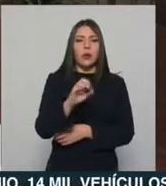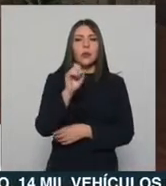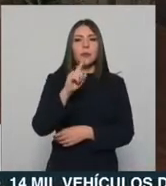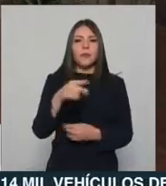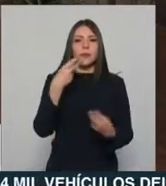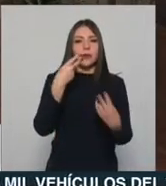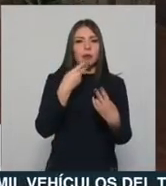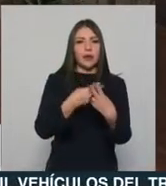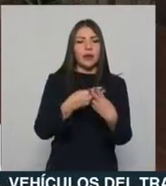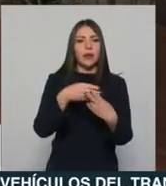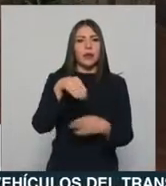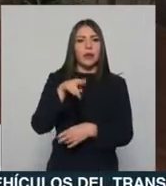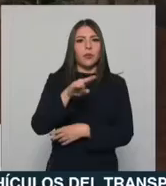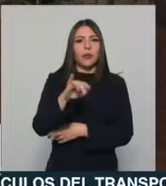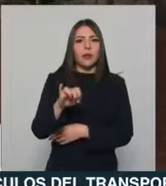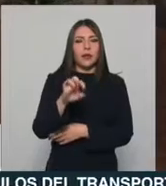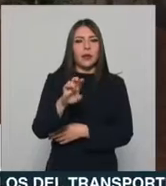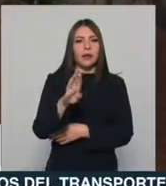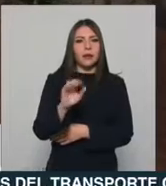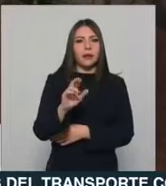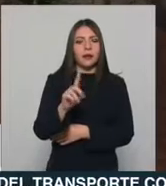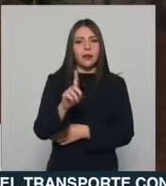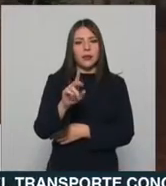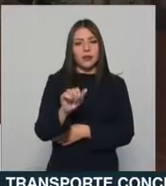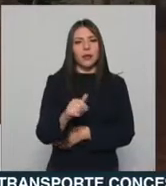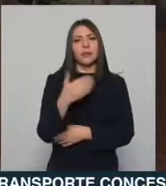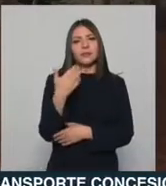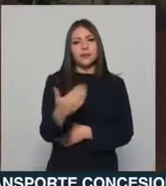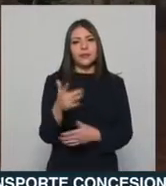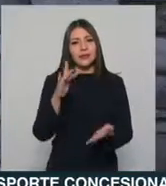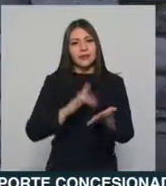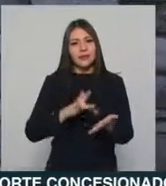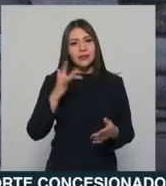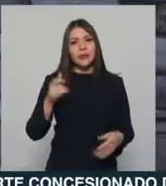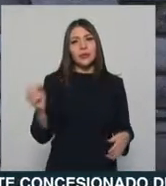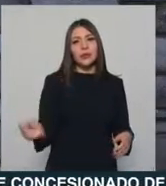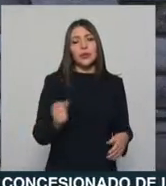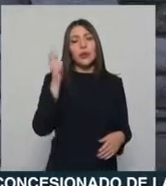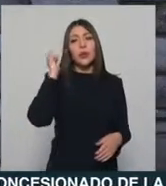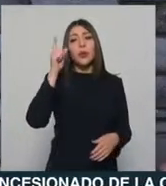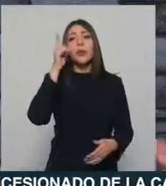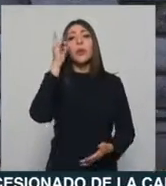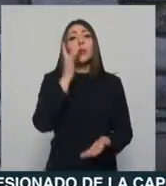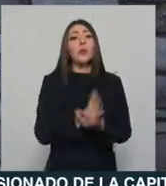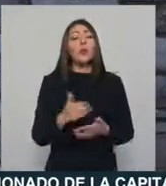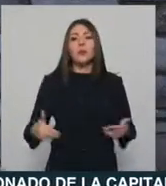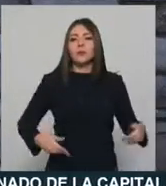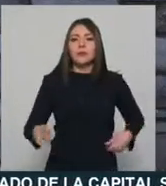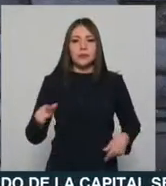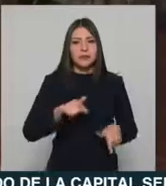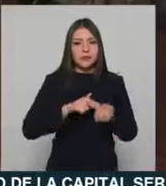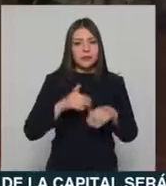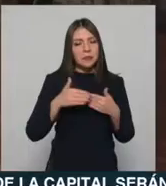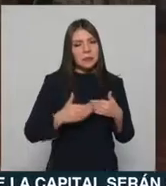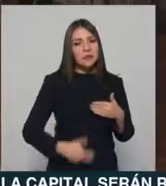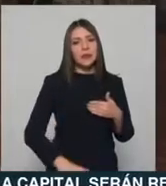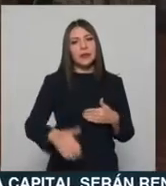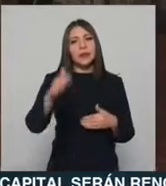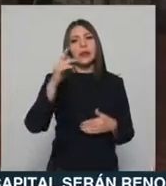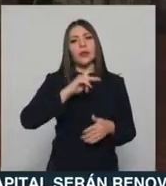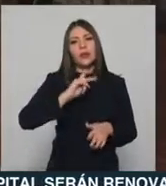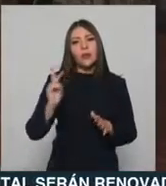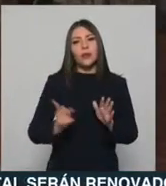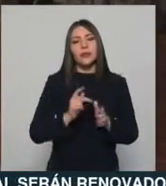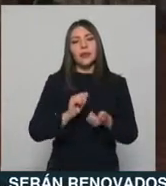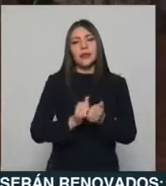hashtag Mujer Barbuda. Pues muchísimas gracias, muchísimo éxito. Esperemos que no sea la única presentación y pues como bien lo dices, es una forma también de